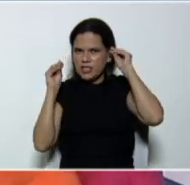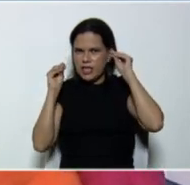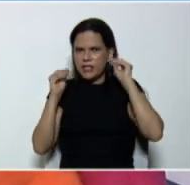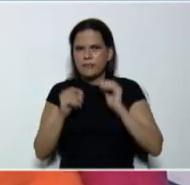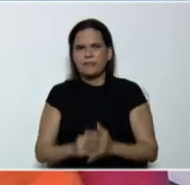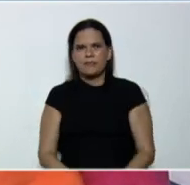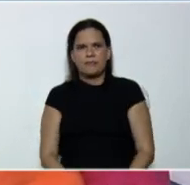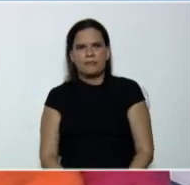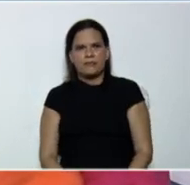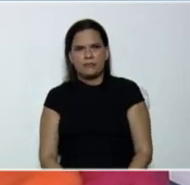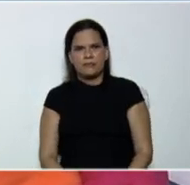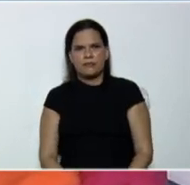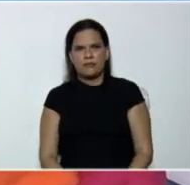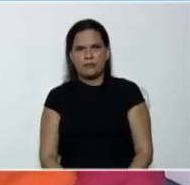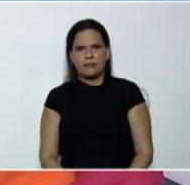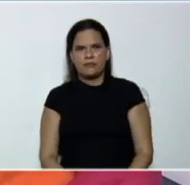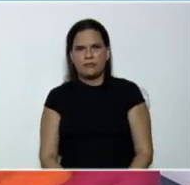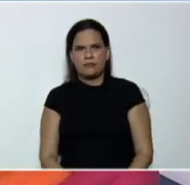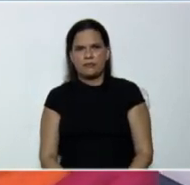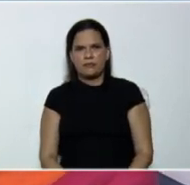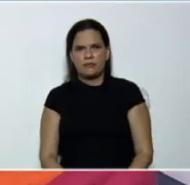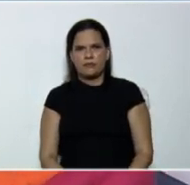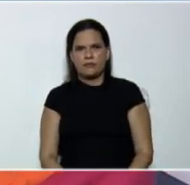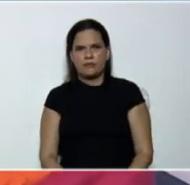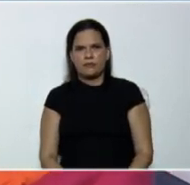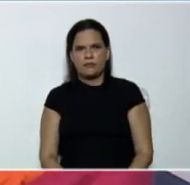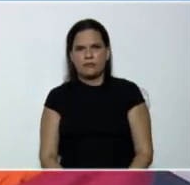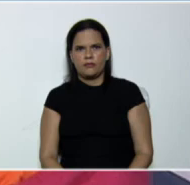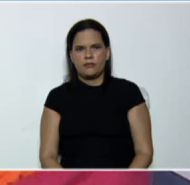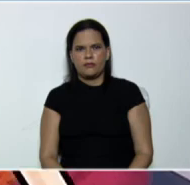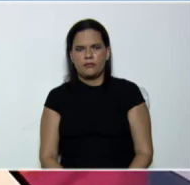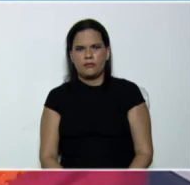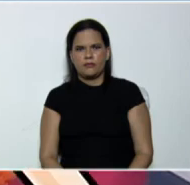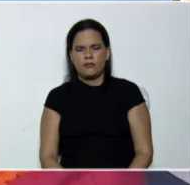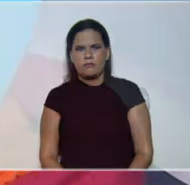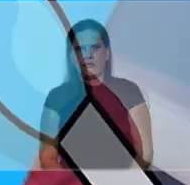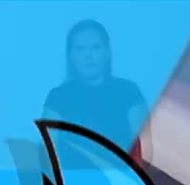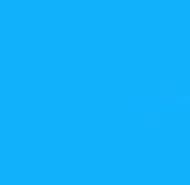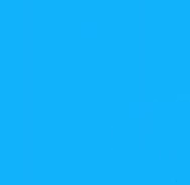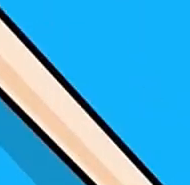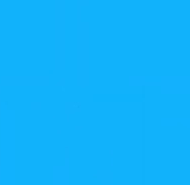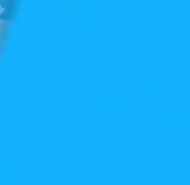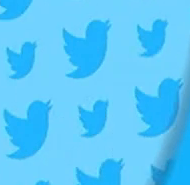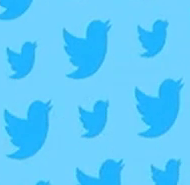unos interesantes recursos para el aprendizaje.